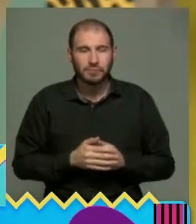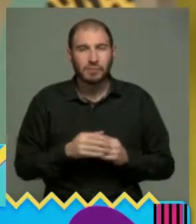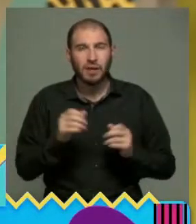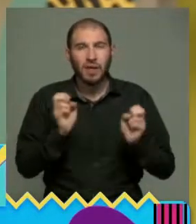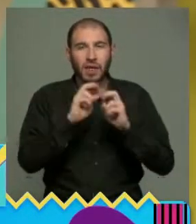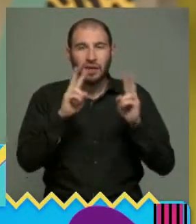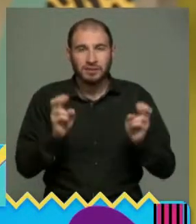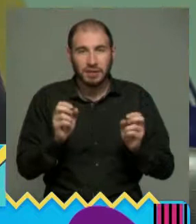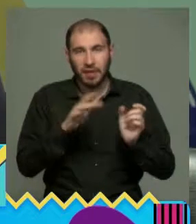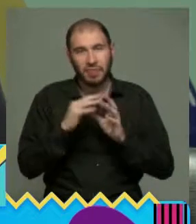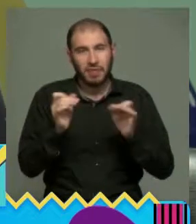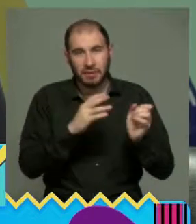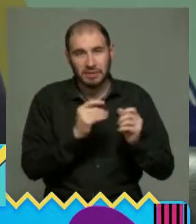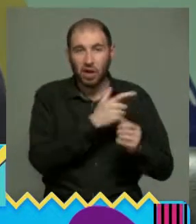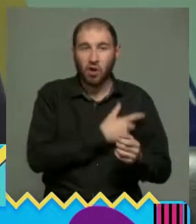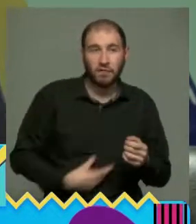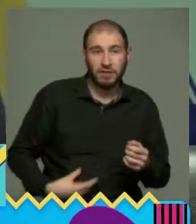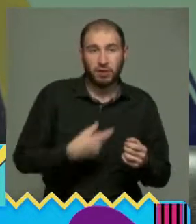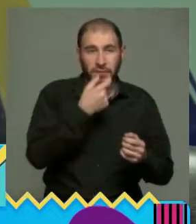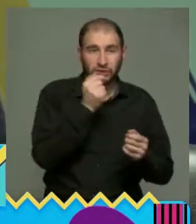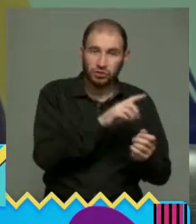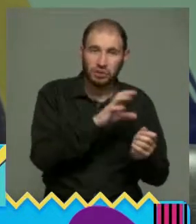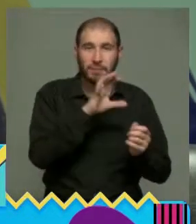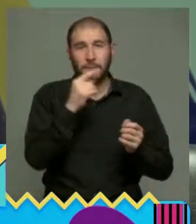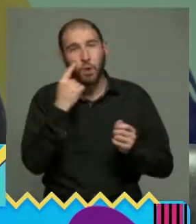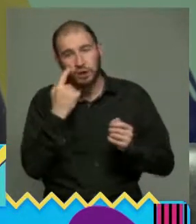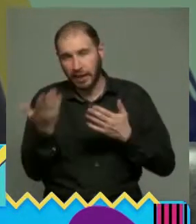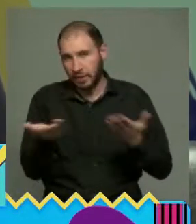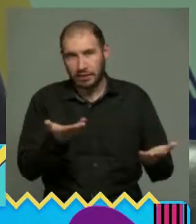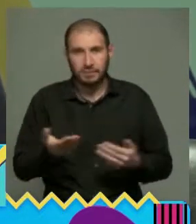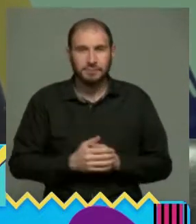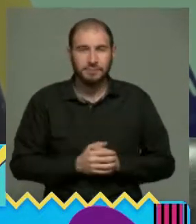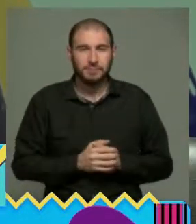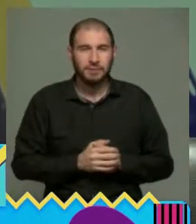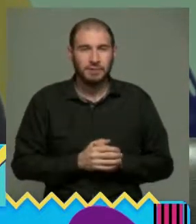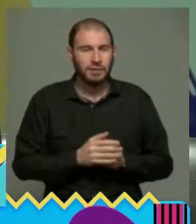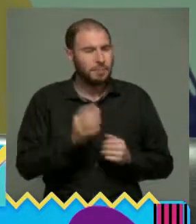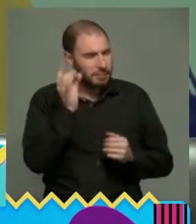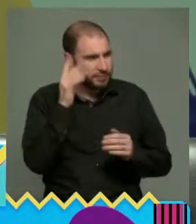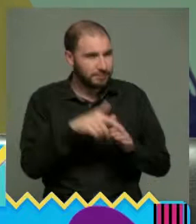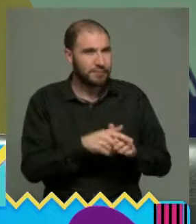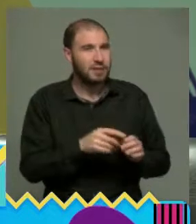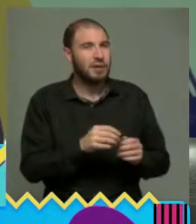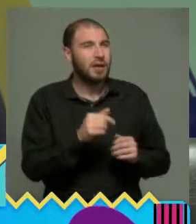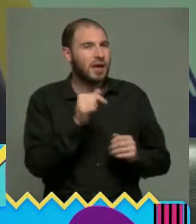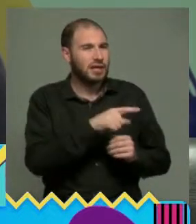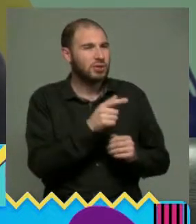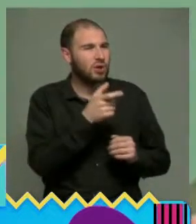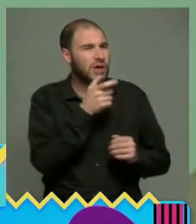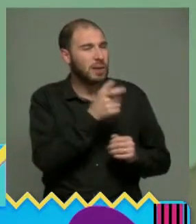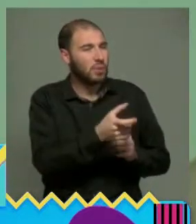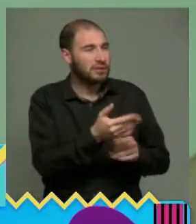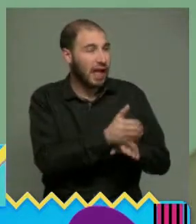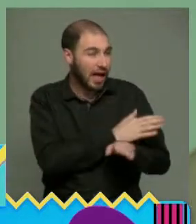tema que tendrán que debatirlo entre el Ejecutivo provincial y comunal. Y el otro Disculpame, aspecto, Jorge, sí. eso contesta a tu